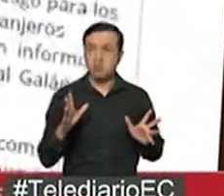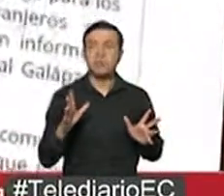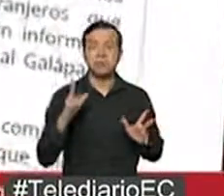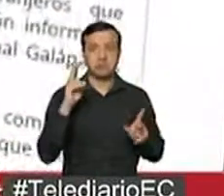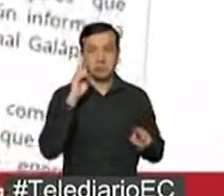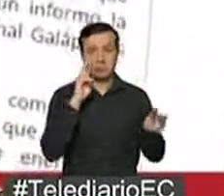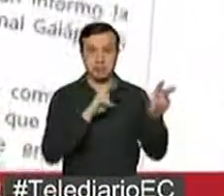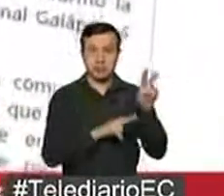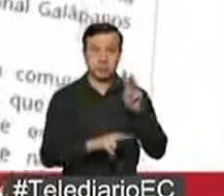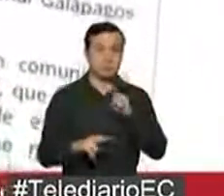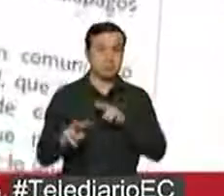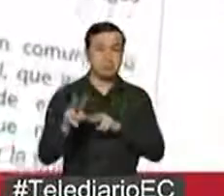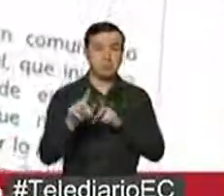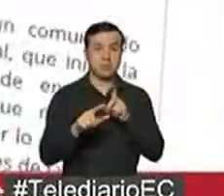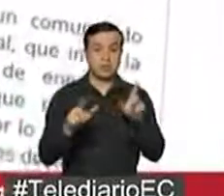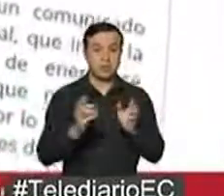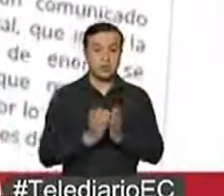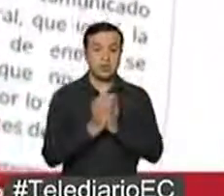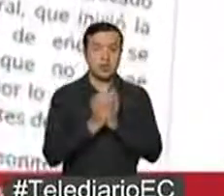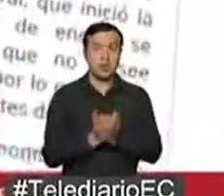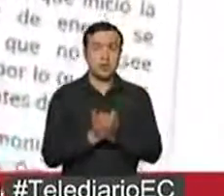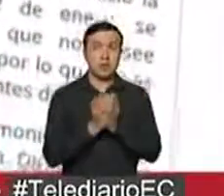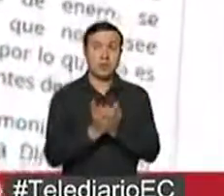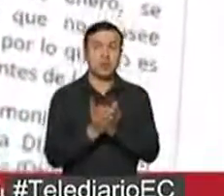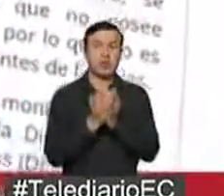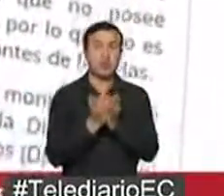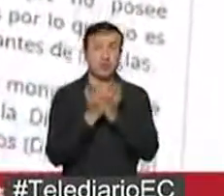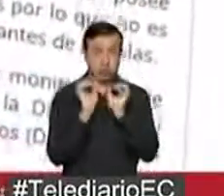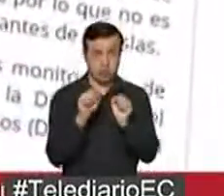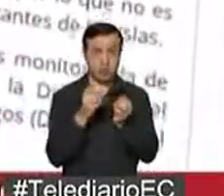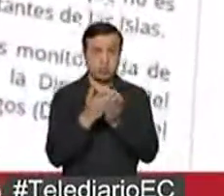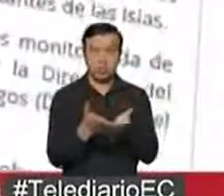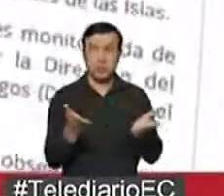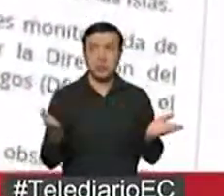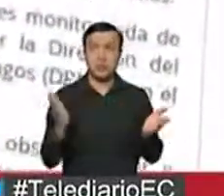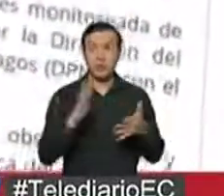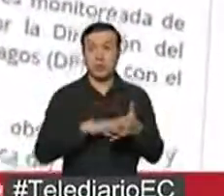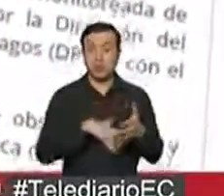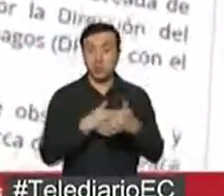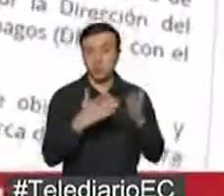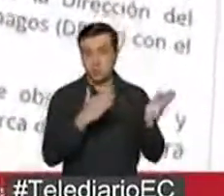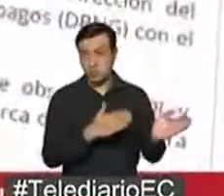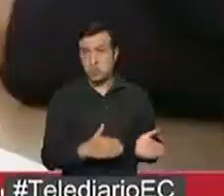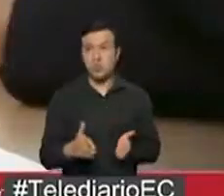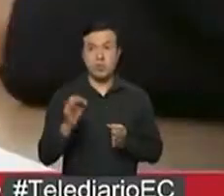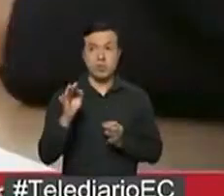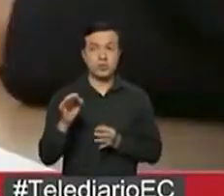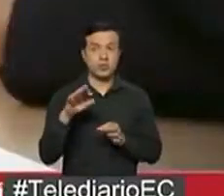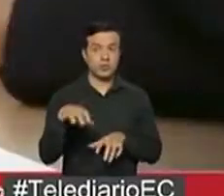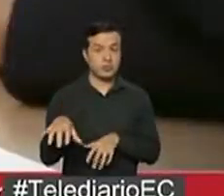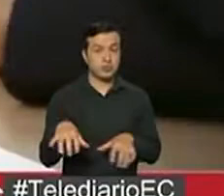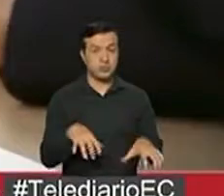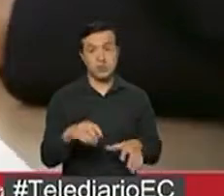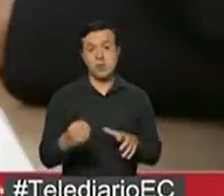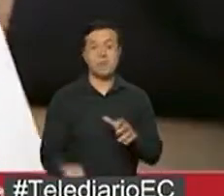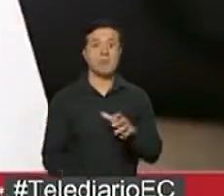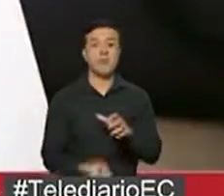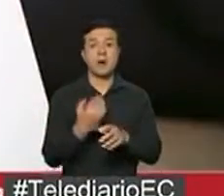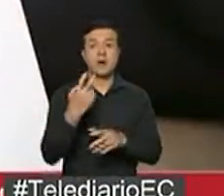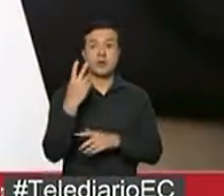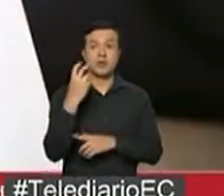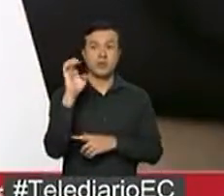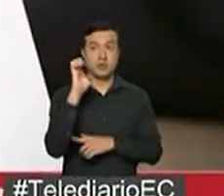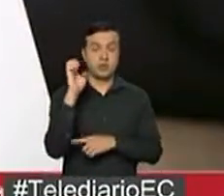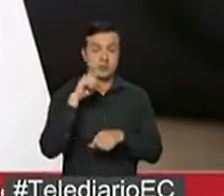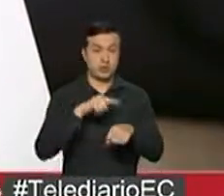observable únicamente para los cruceros navegables de las islas cuyos itinerarios coinciden con la actividad la erupción se inició el 12 de